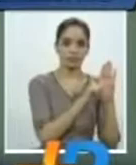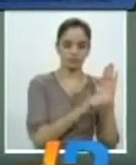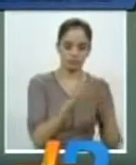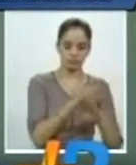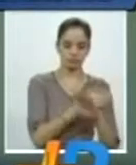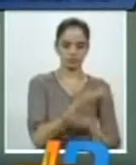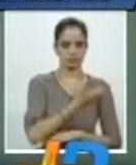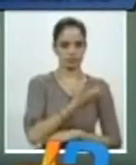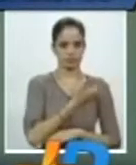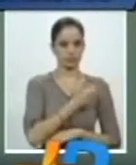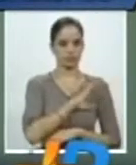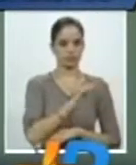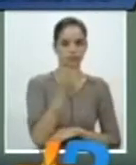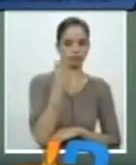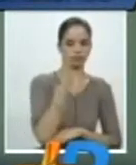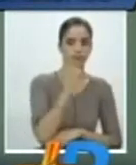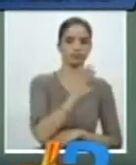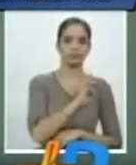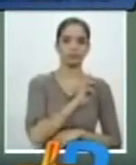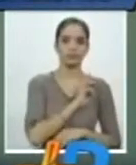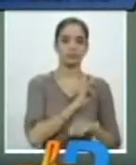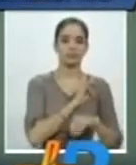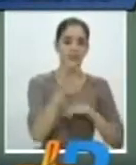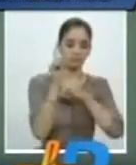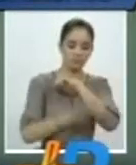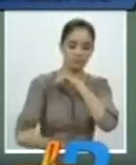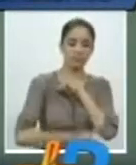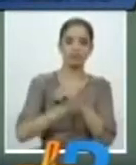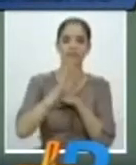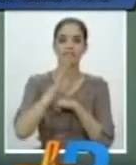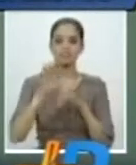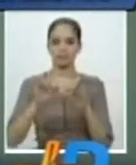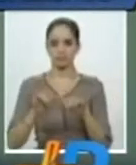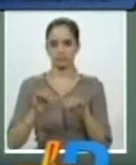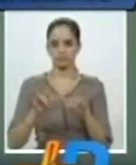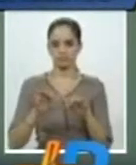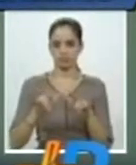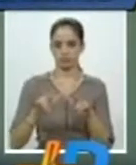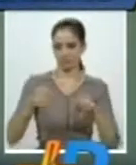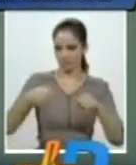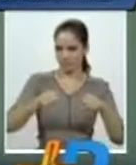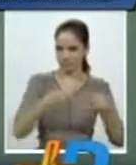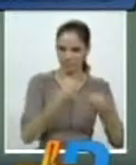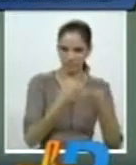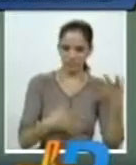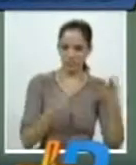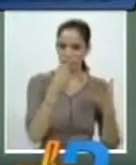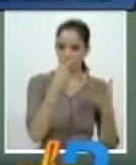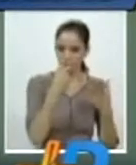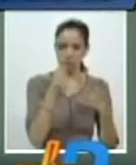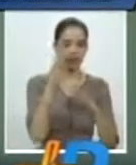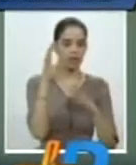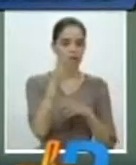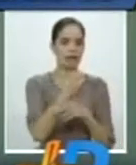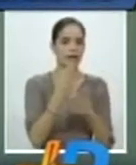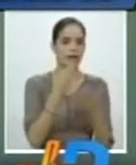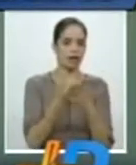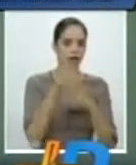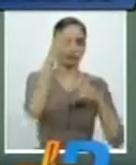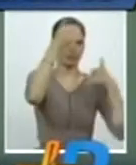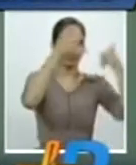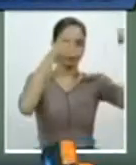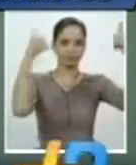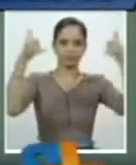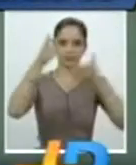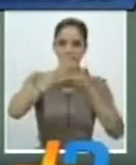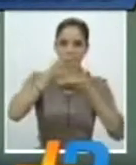Cali el pasado sábado. Los comparendos serán impuestos por la Secretaría de Tránsito gracias a los registros de las cámaras de fotodetecciones